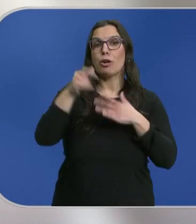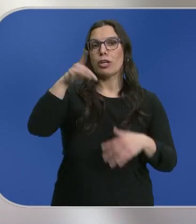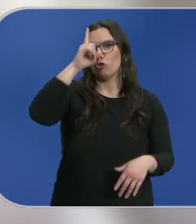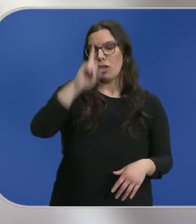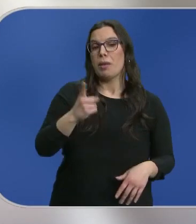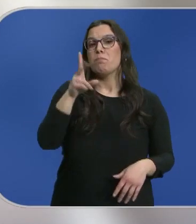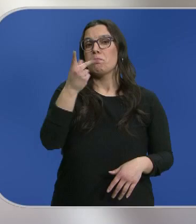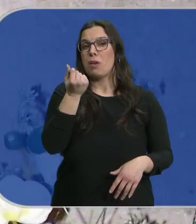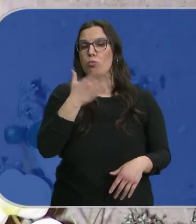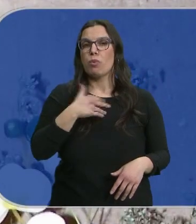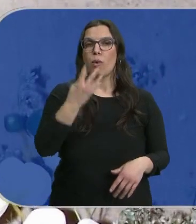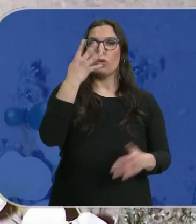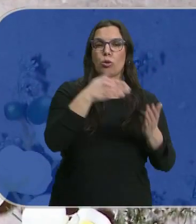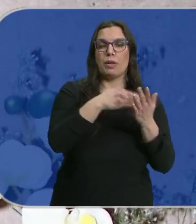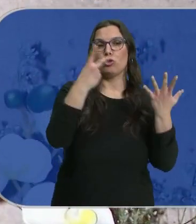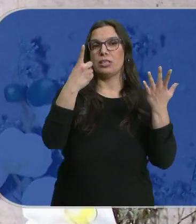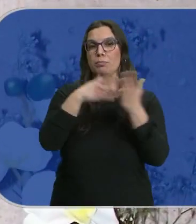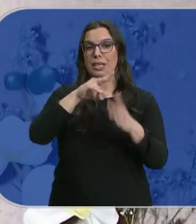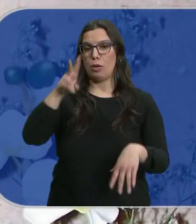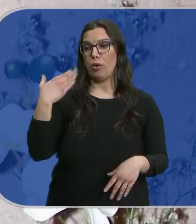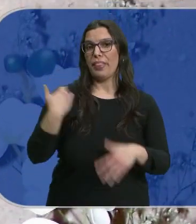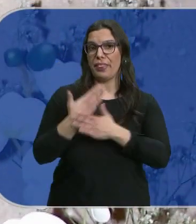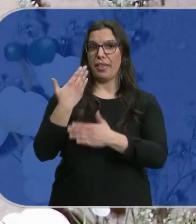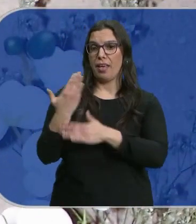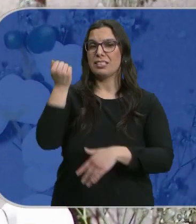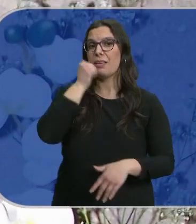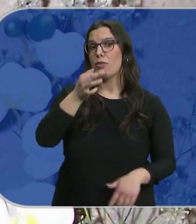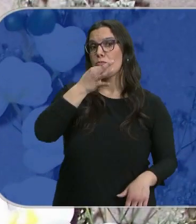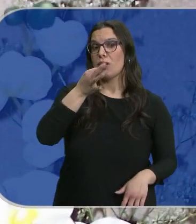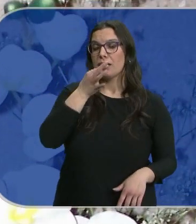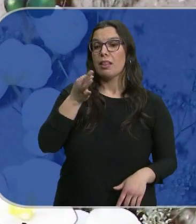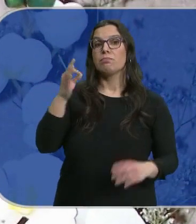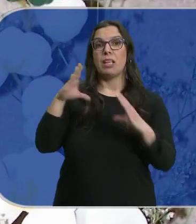entre 4.000 y 6.000 euros. Ocurrió hace días, un sábado por la tarde,